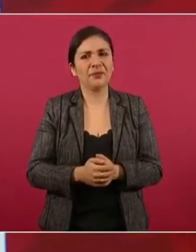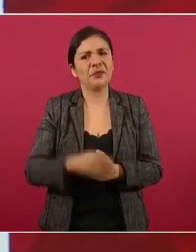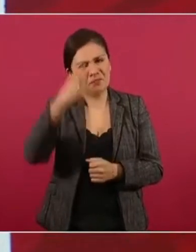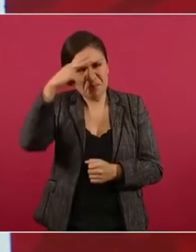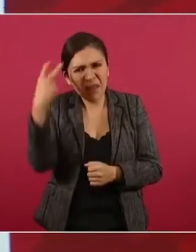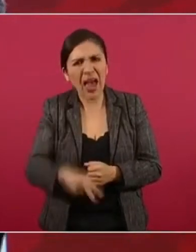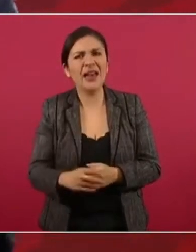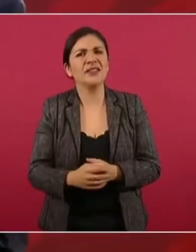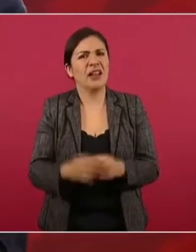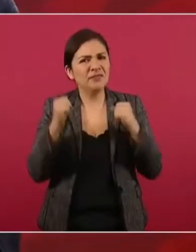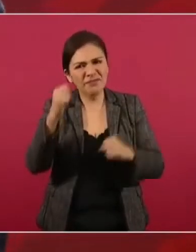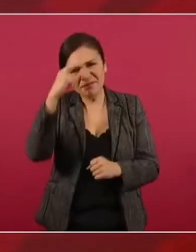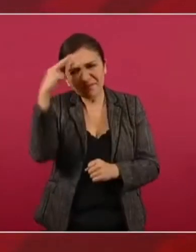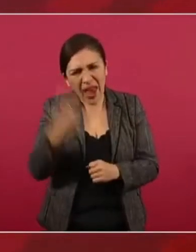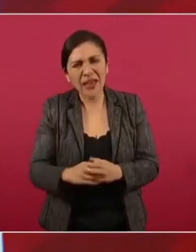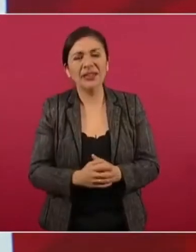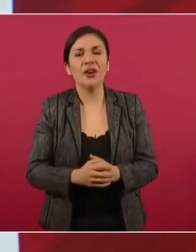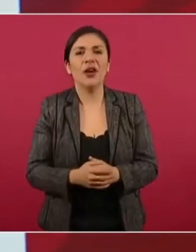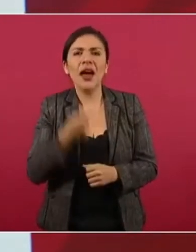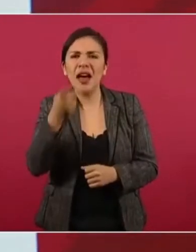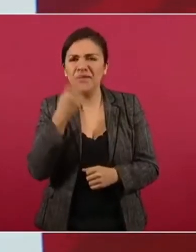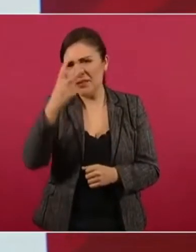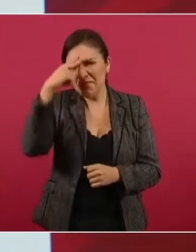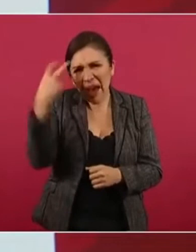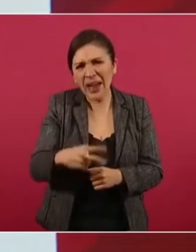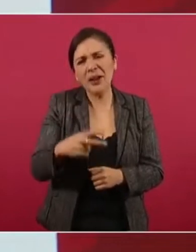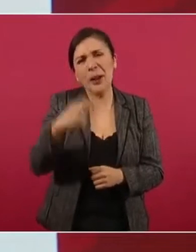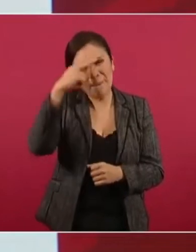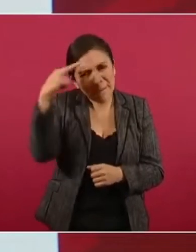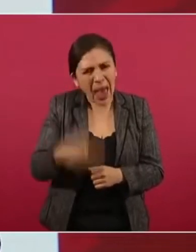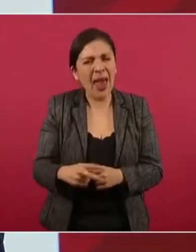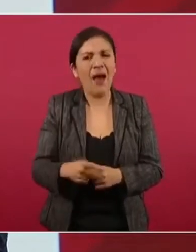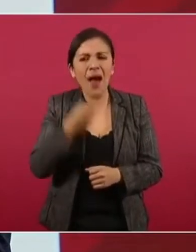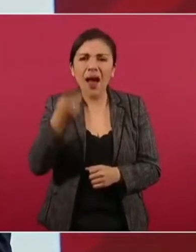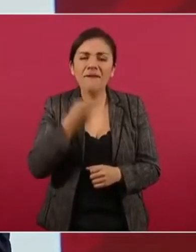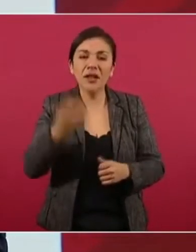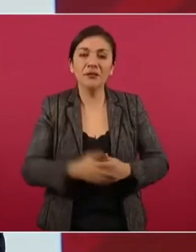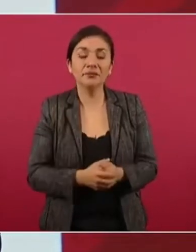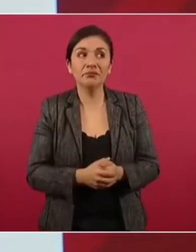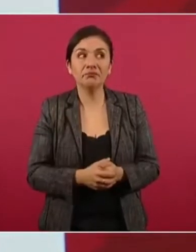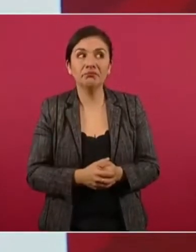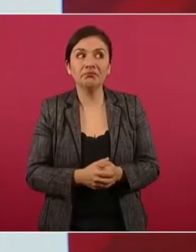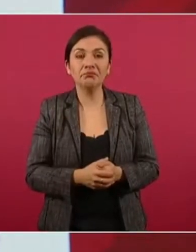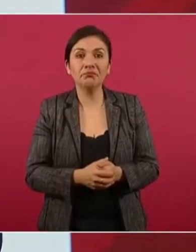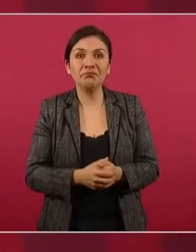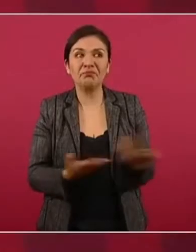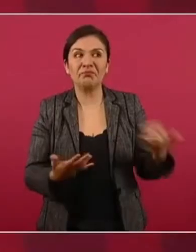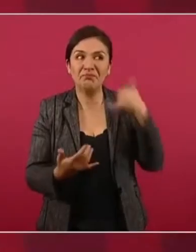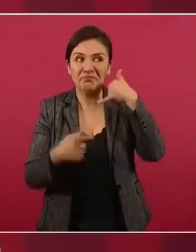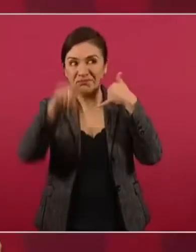México, México, México, México, México. ¿Qué